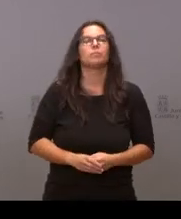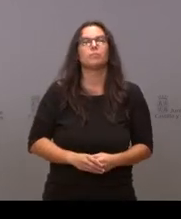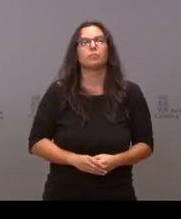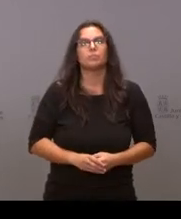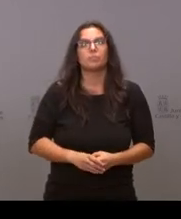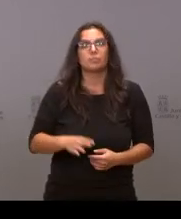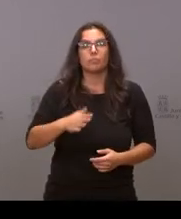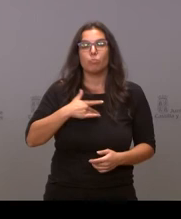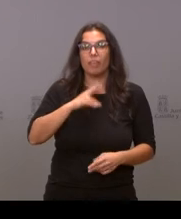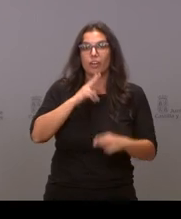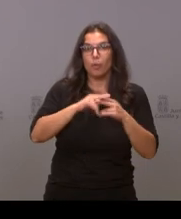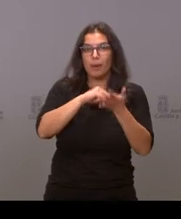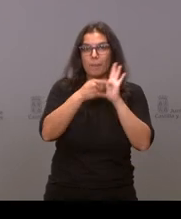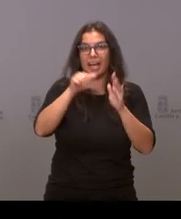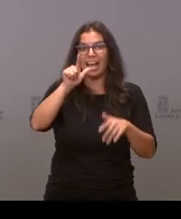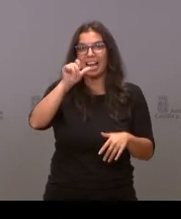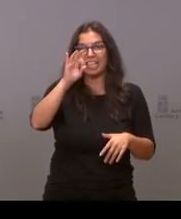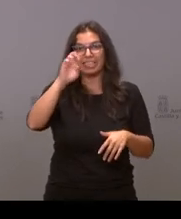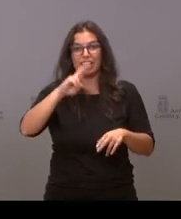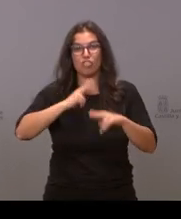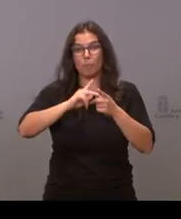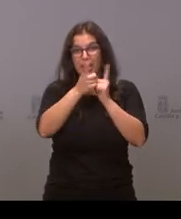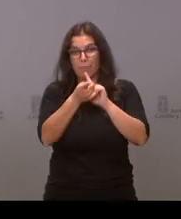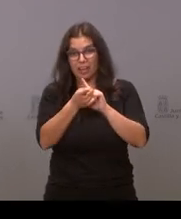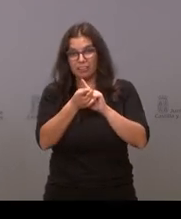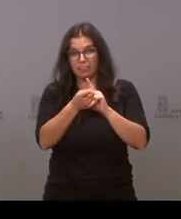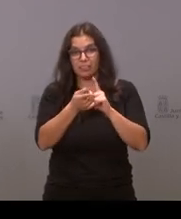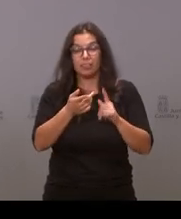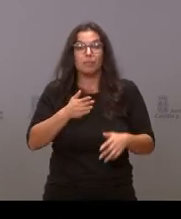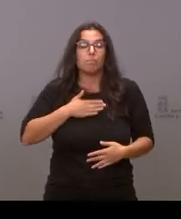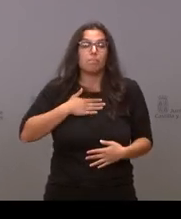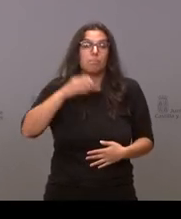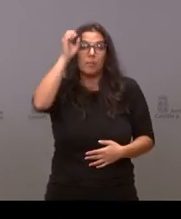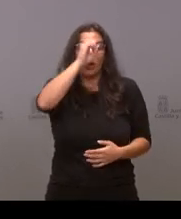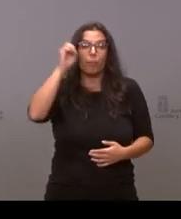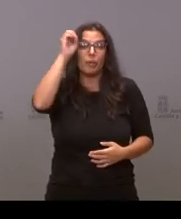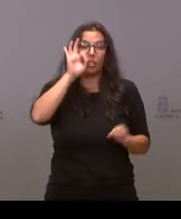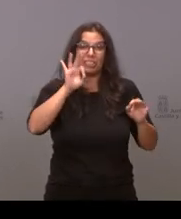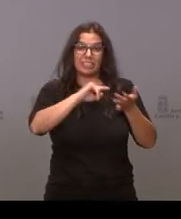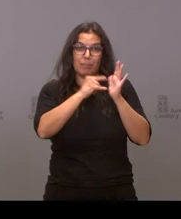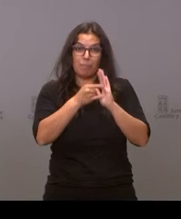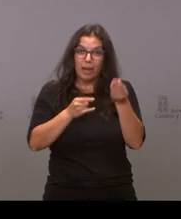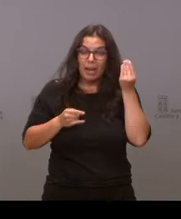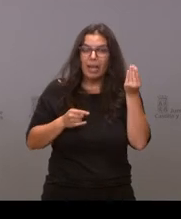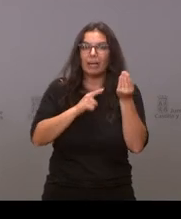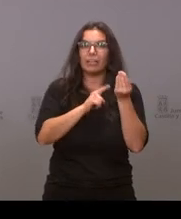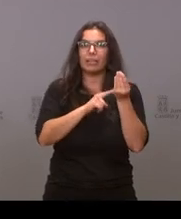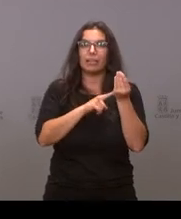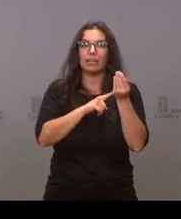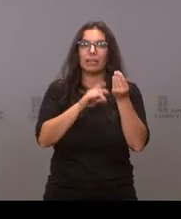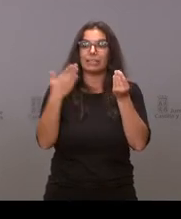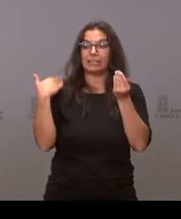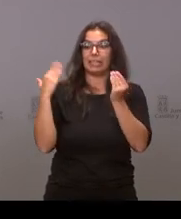al plan a lista bueno el plan aliste desde mi punto de vista fue un plan en un determinado